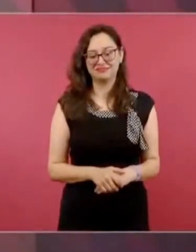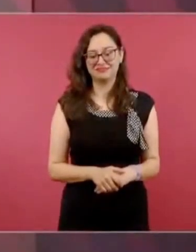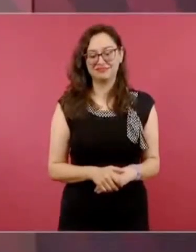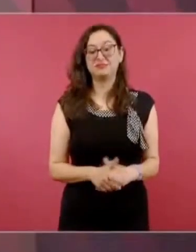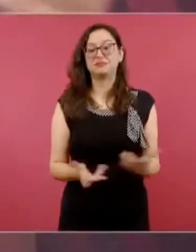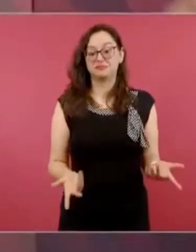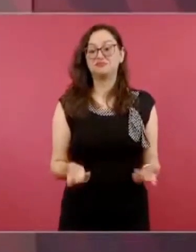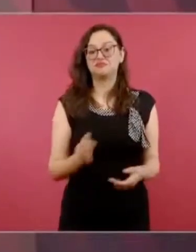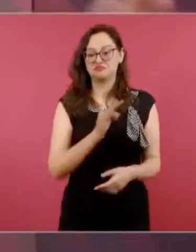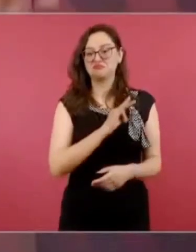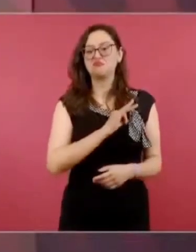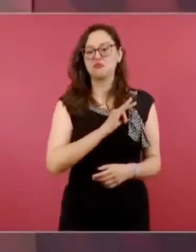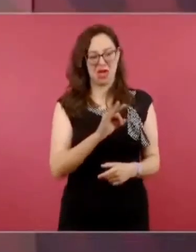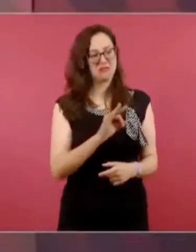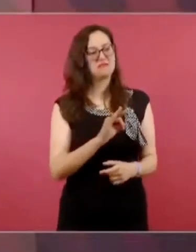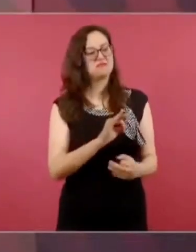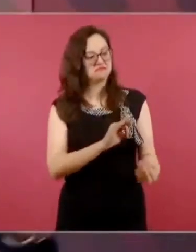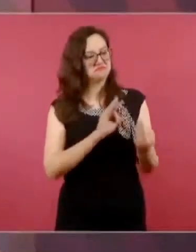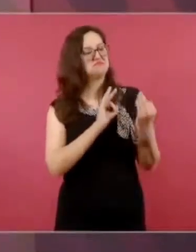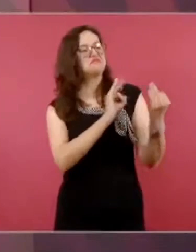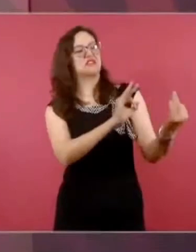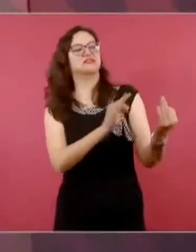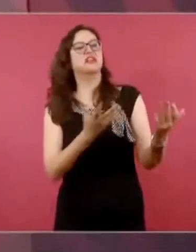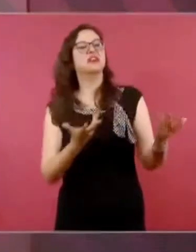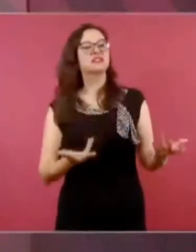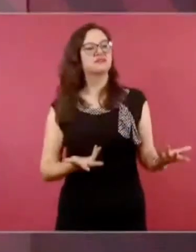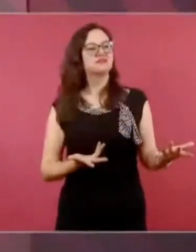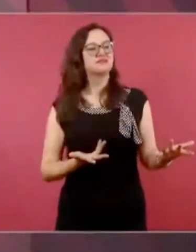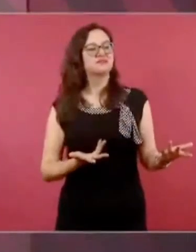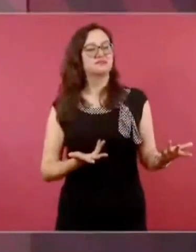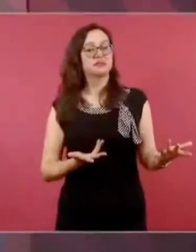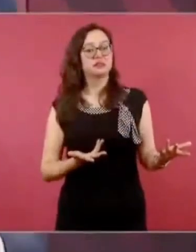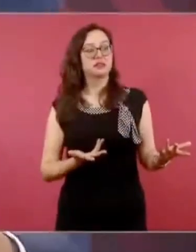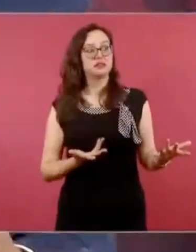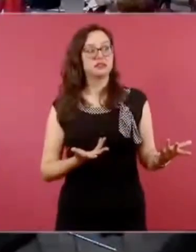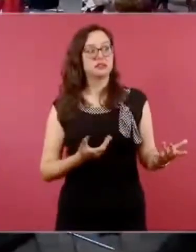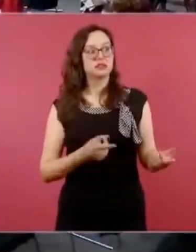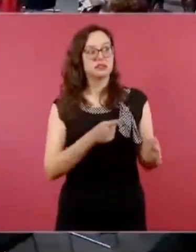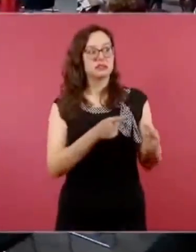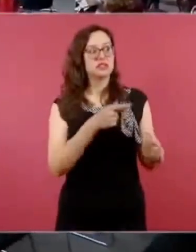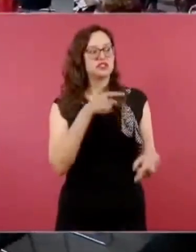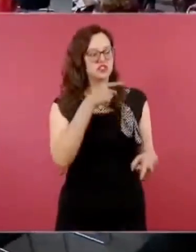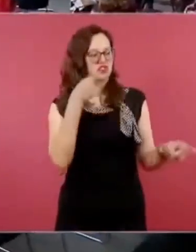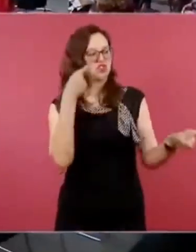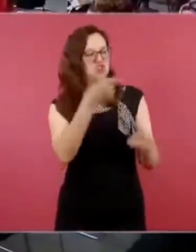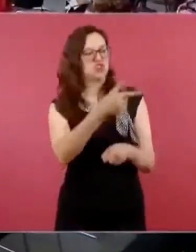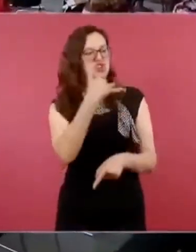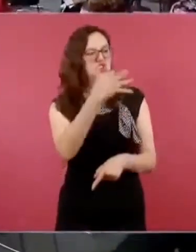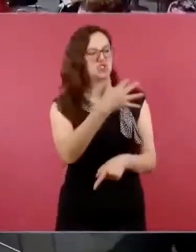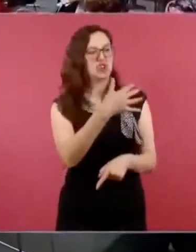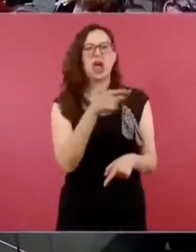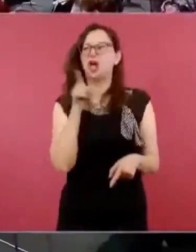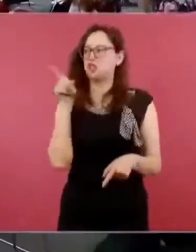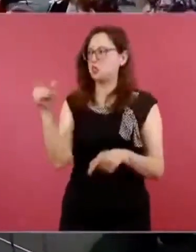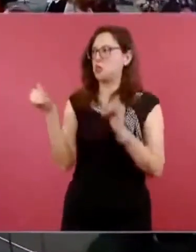Y así se les enfrenta. Pero si la autoridad es